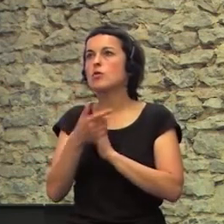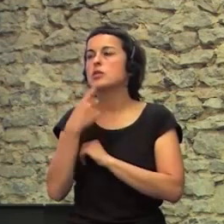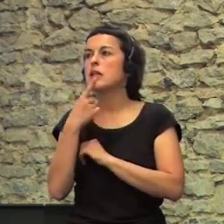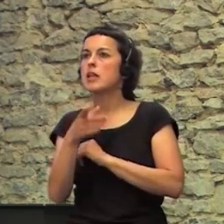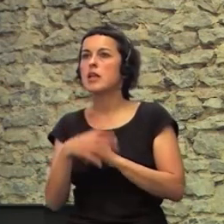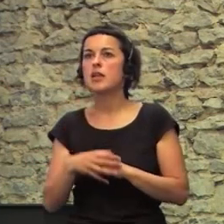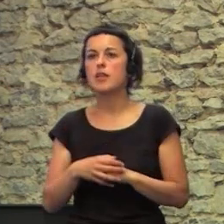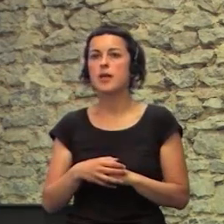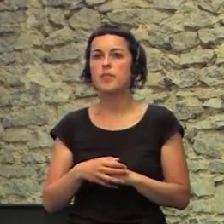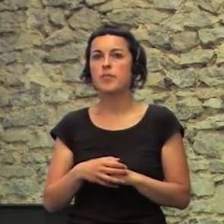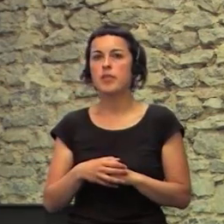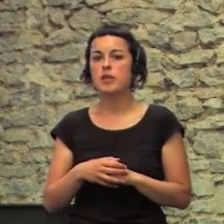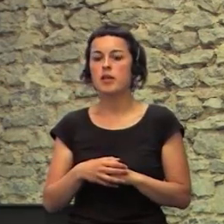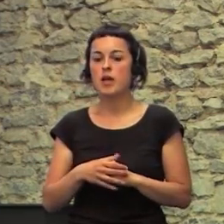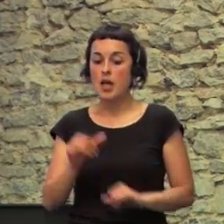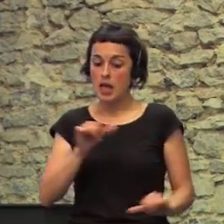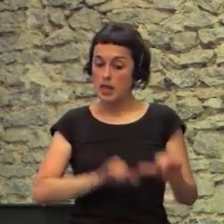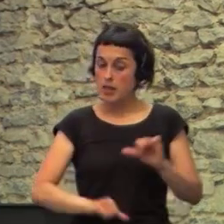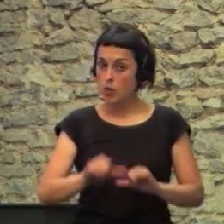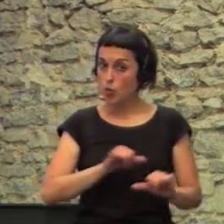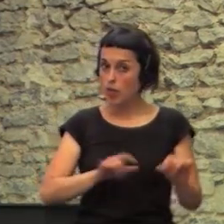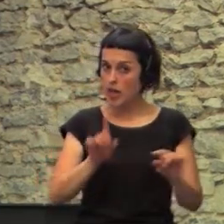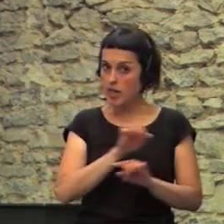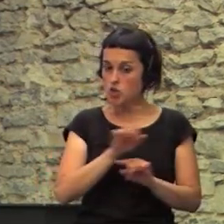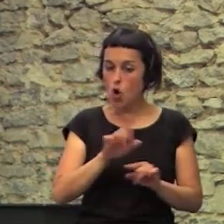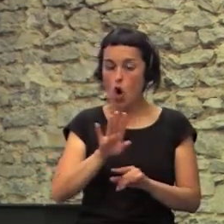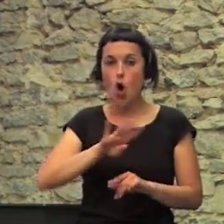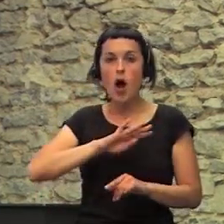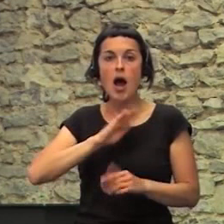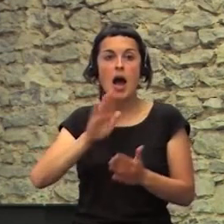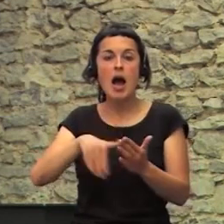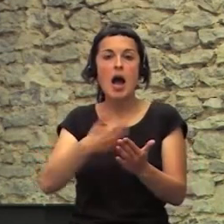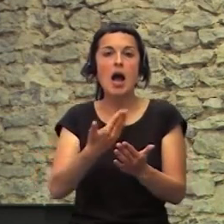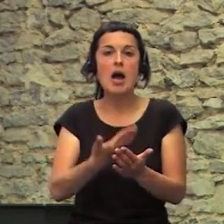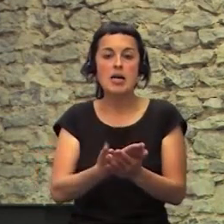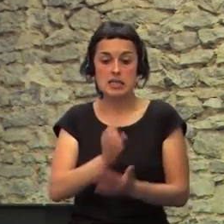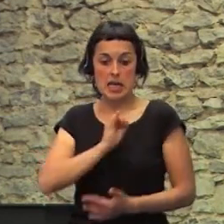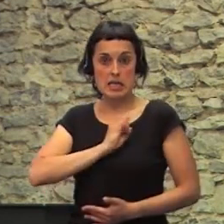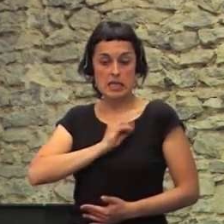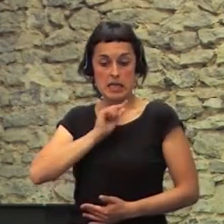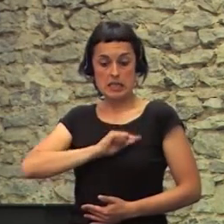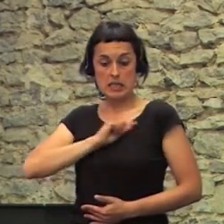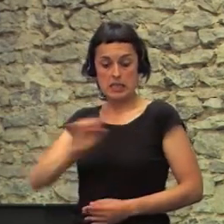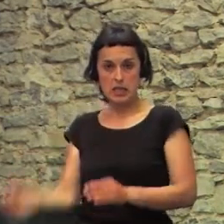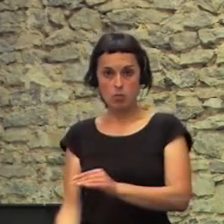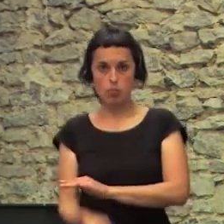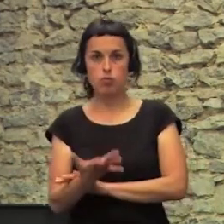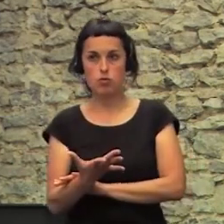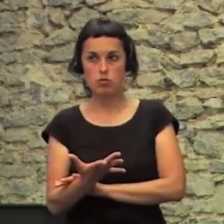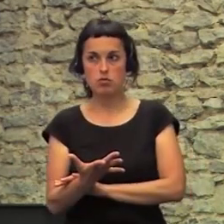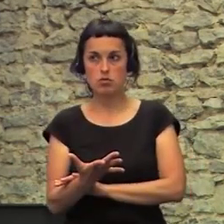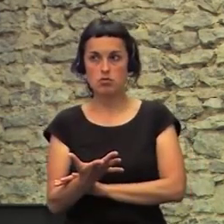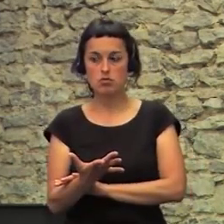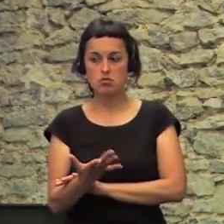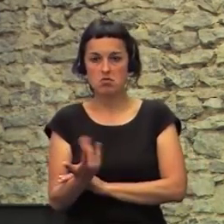no realizar cirugías hasta que exprese su identidad sentida. ¿A quién nos preguntan qué identidad sentida